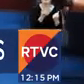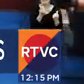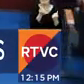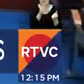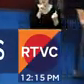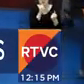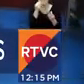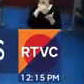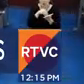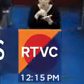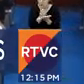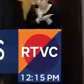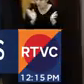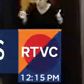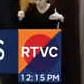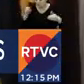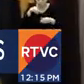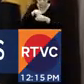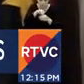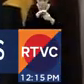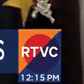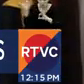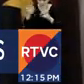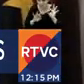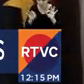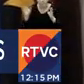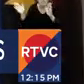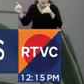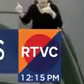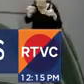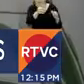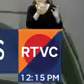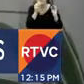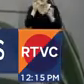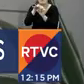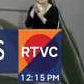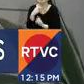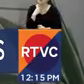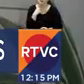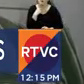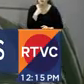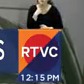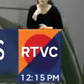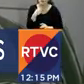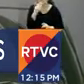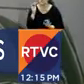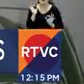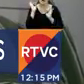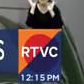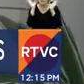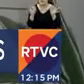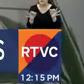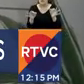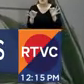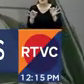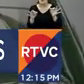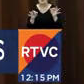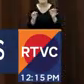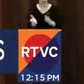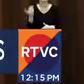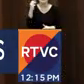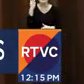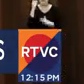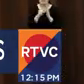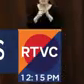adquirir el material electoral y coordinar la ubicación de mesas y puestos de votación. La fecha para el llamado a urnas ha sido cambiada en